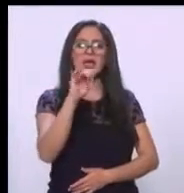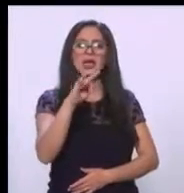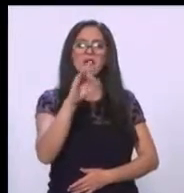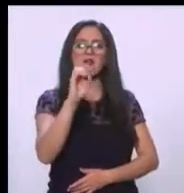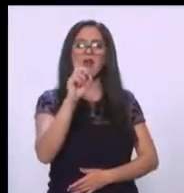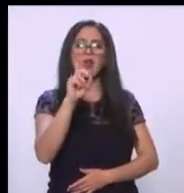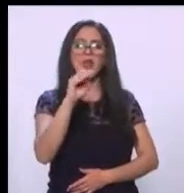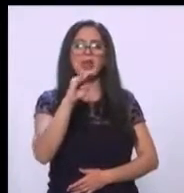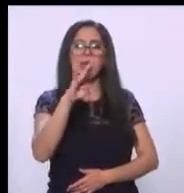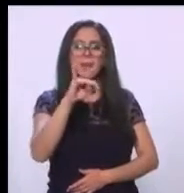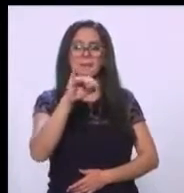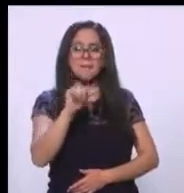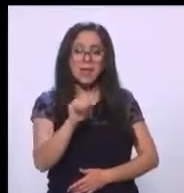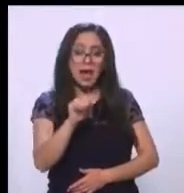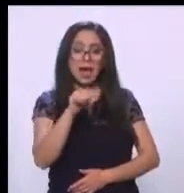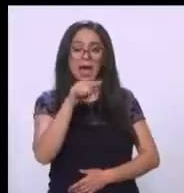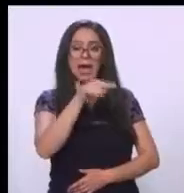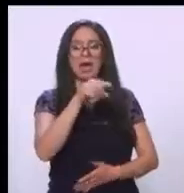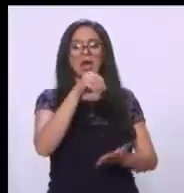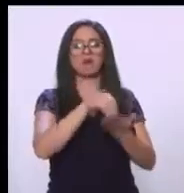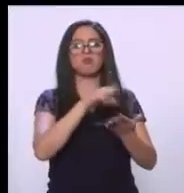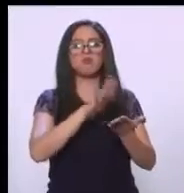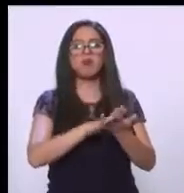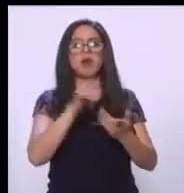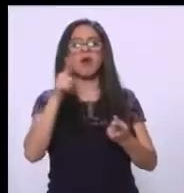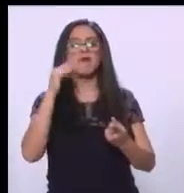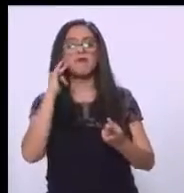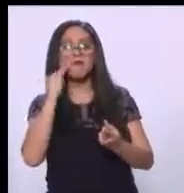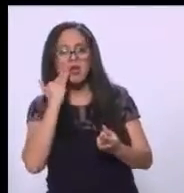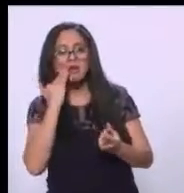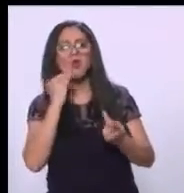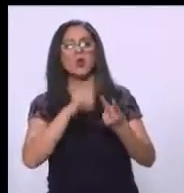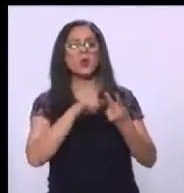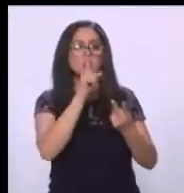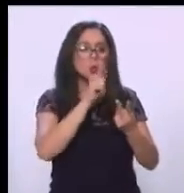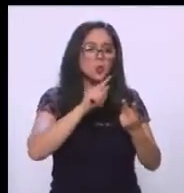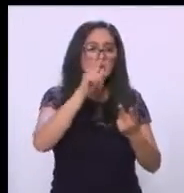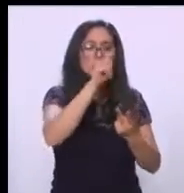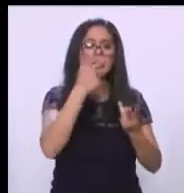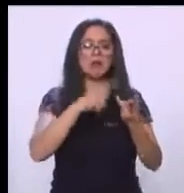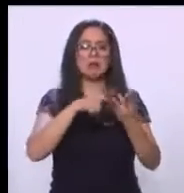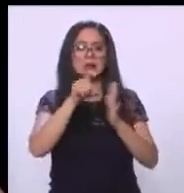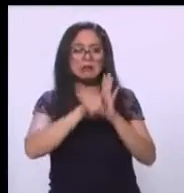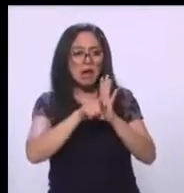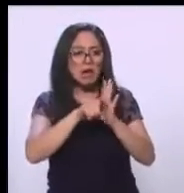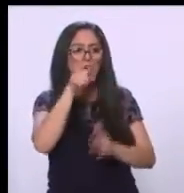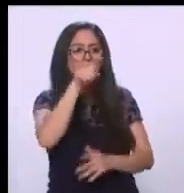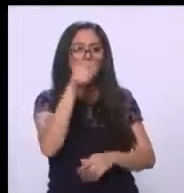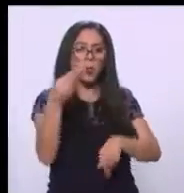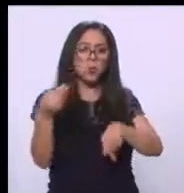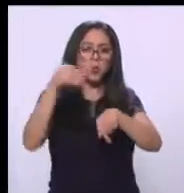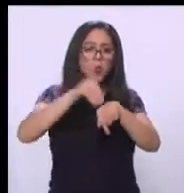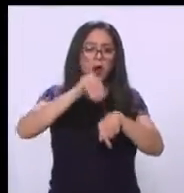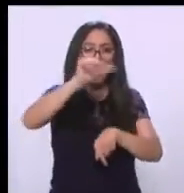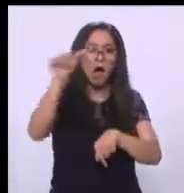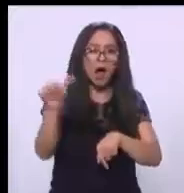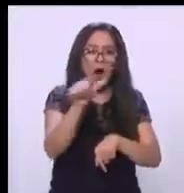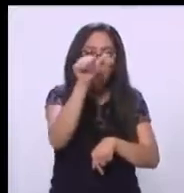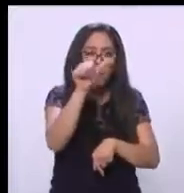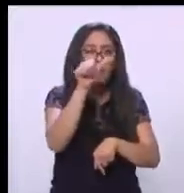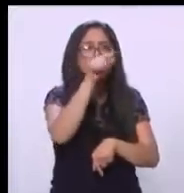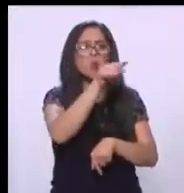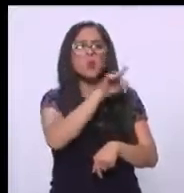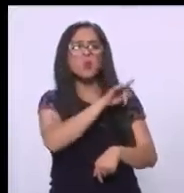Twitter, Facebook e Instagram, y entonces ya con el arroba nosotros verificamos. Entonces nos dicen, ¿esta noticia es falsa o es